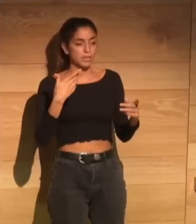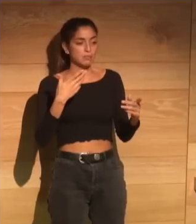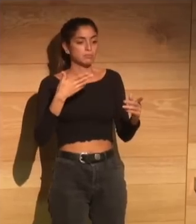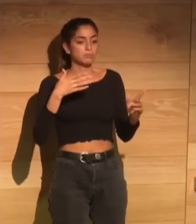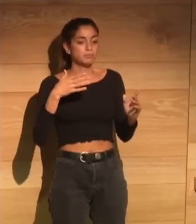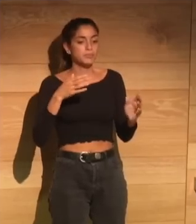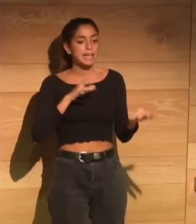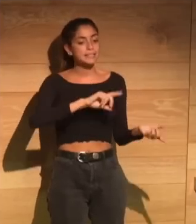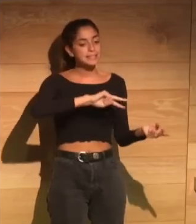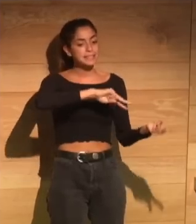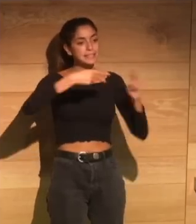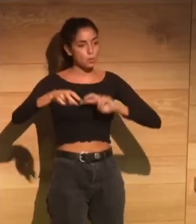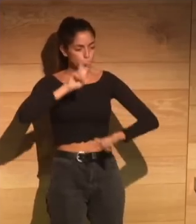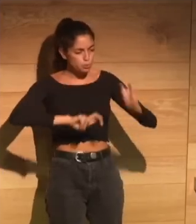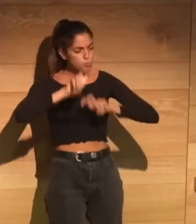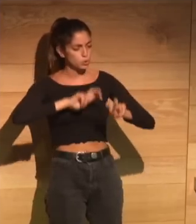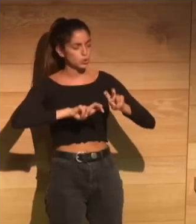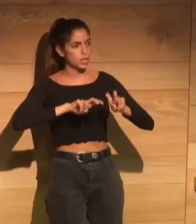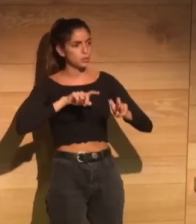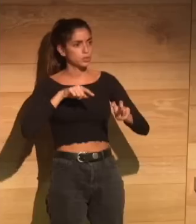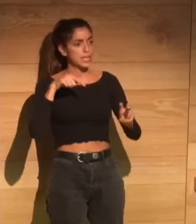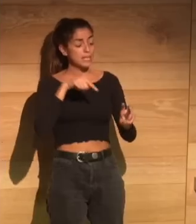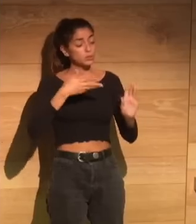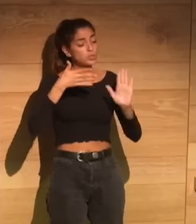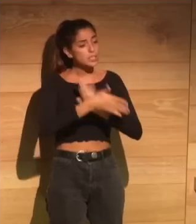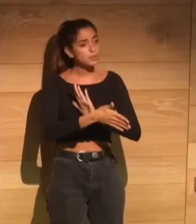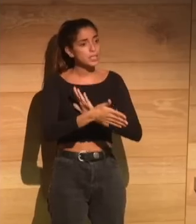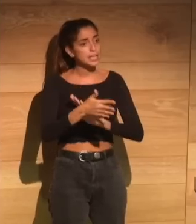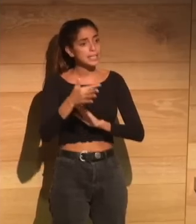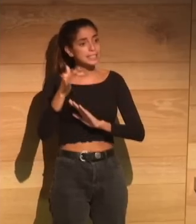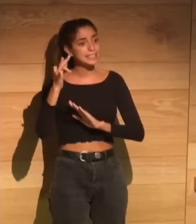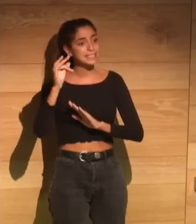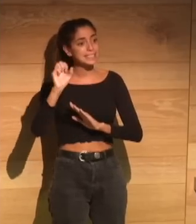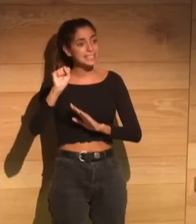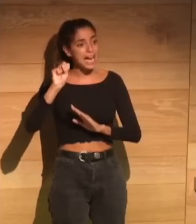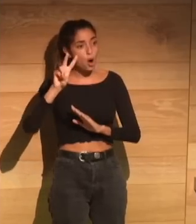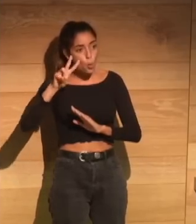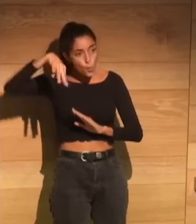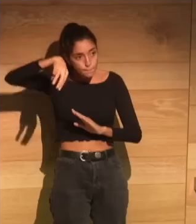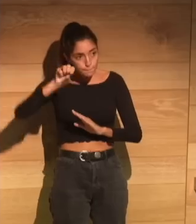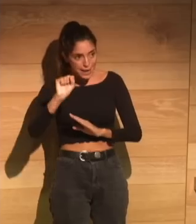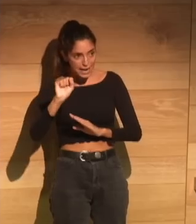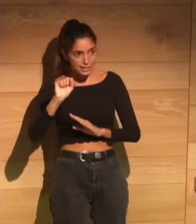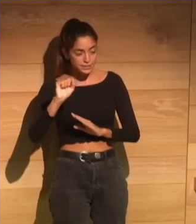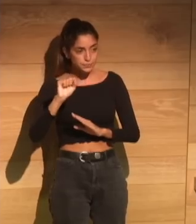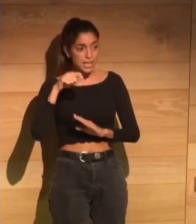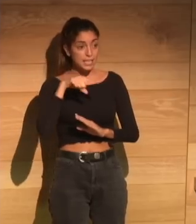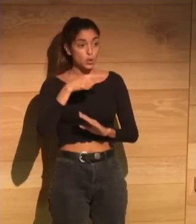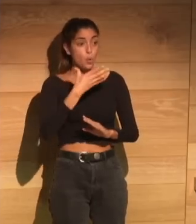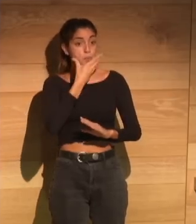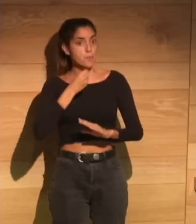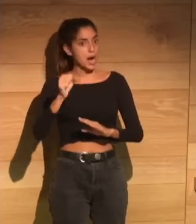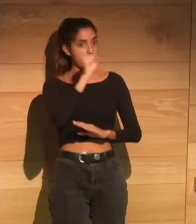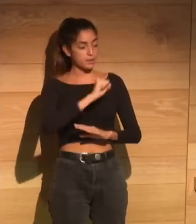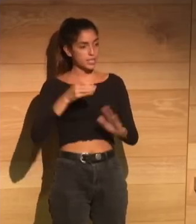tal. Claro. Y me he quedado muy loco que trauma... Milagro. Traumatropo... No, tauma. Taumatropo, tauma es maravilla o claro,